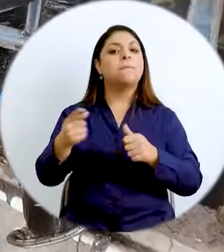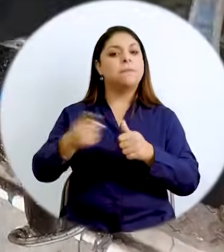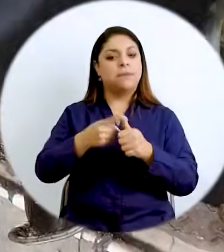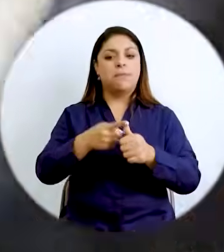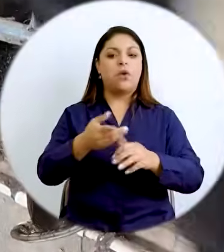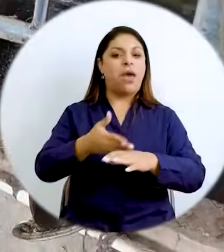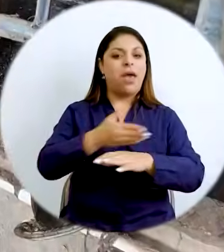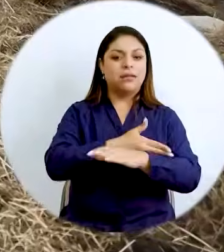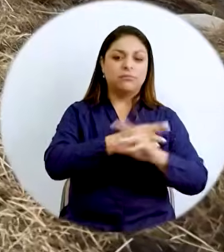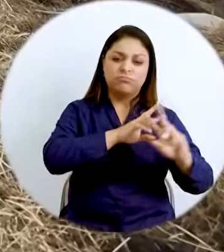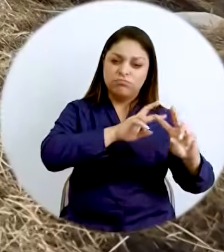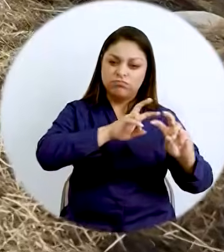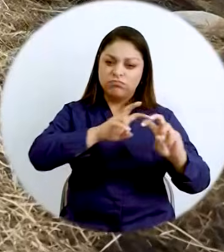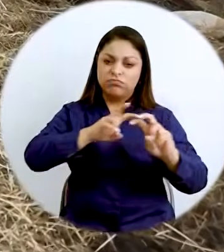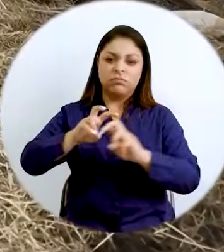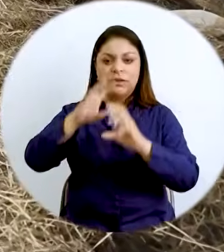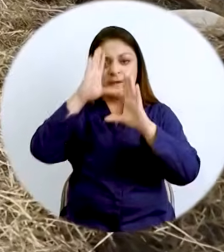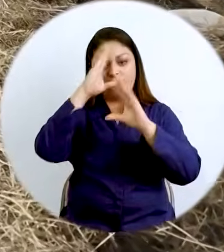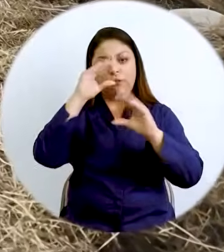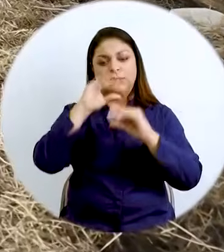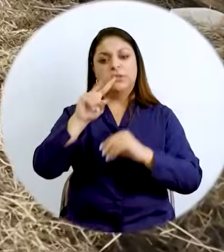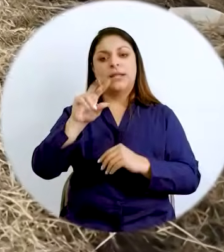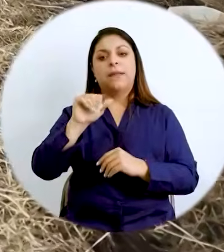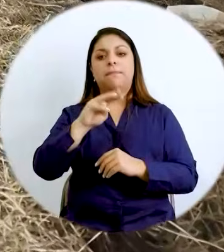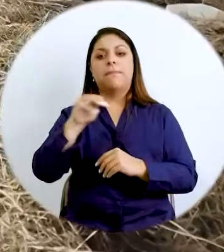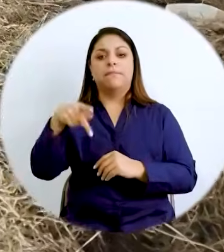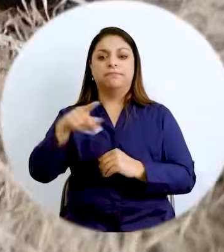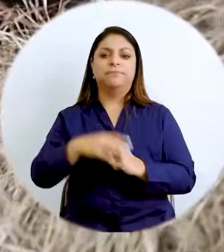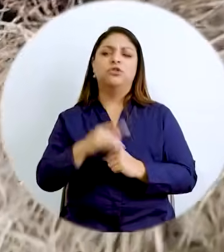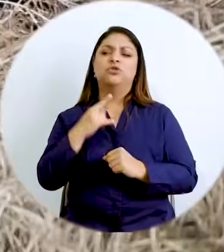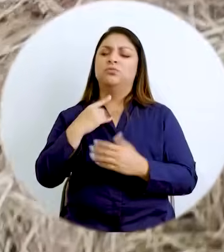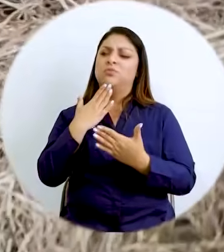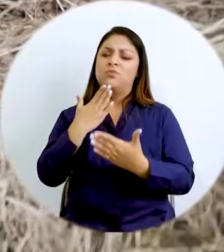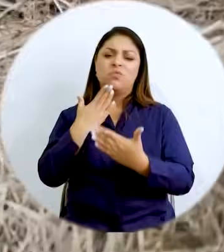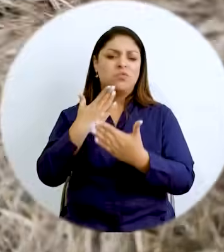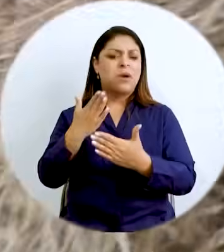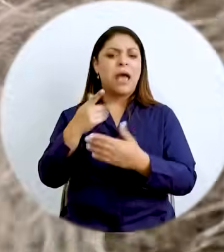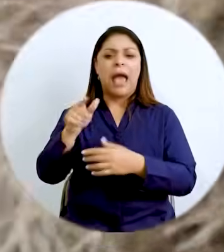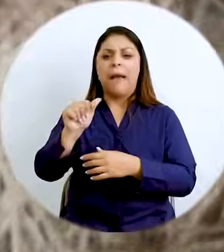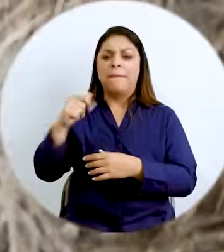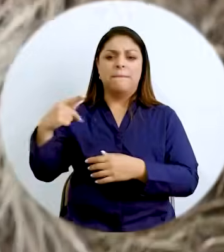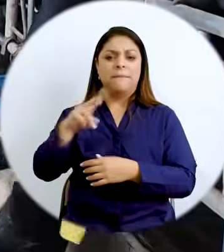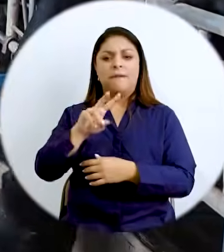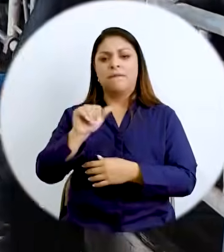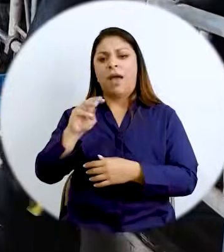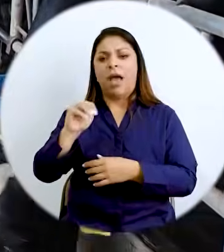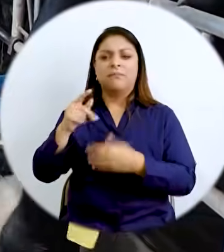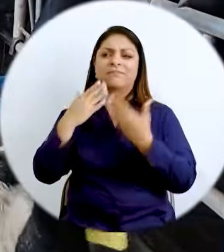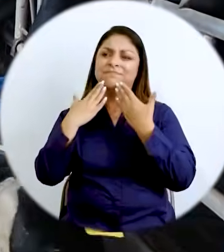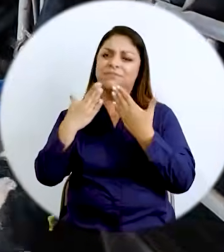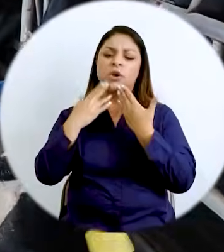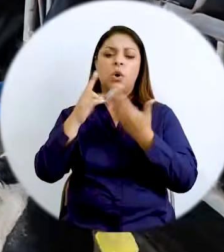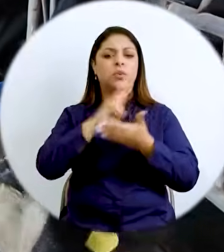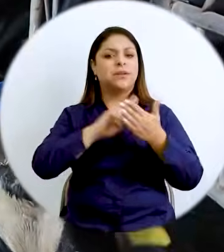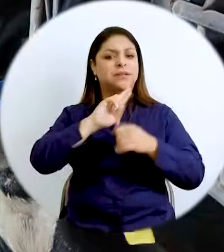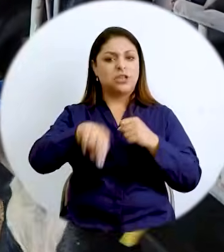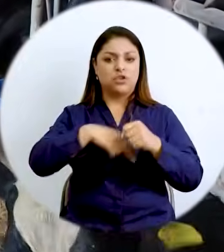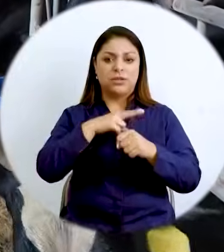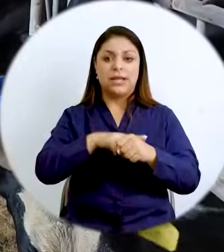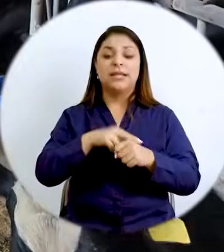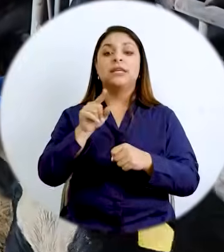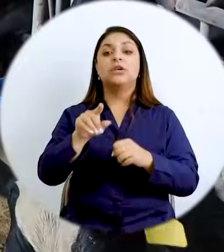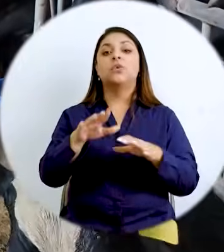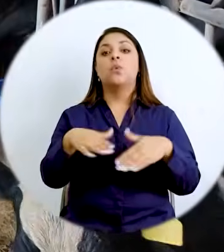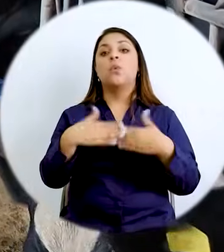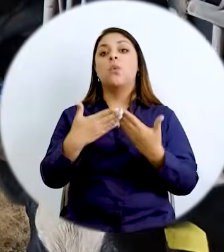análisis previo de la información del BAM. Entonces estamos muy agradecidos con la aplicación BAM, con la Universidad Nacional y